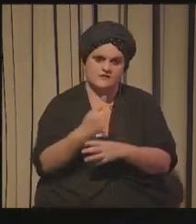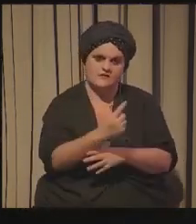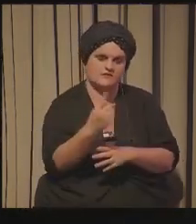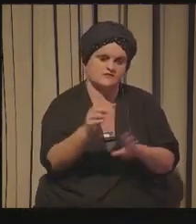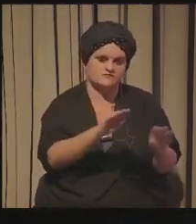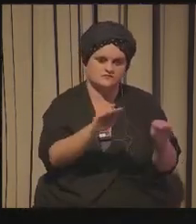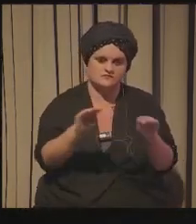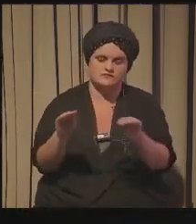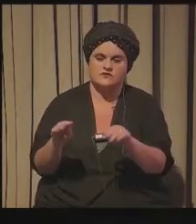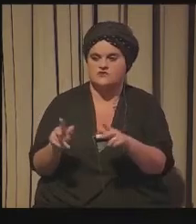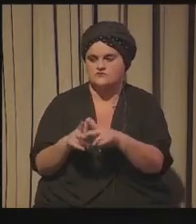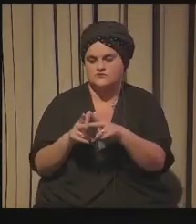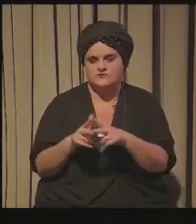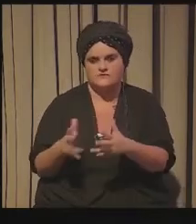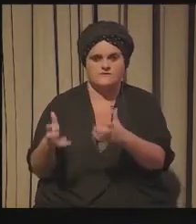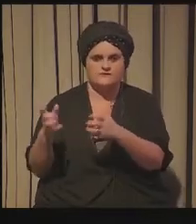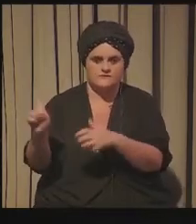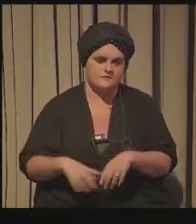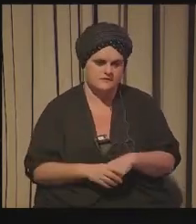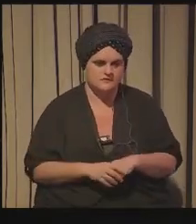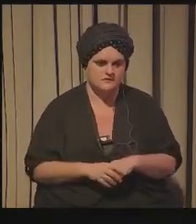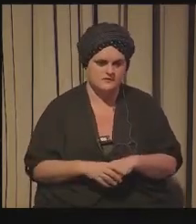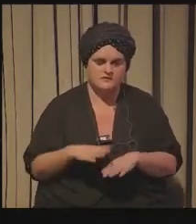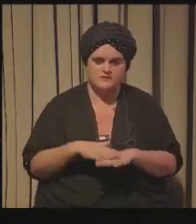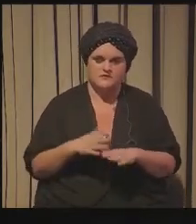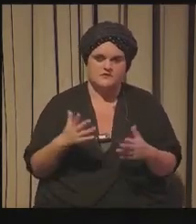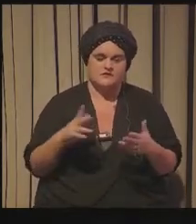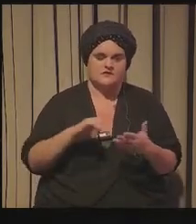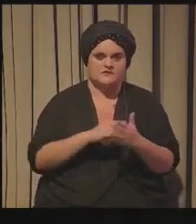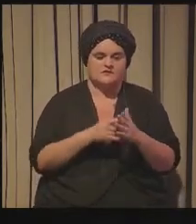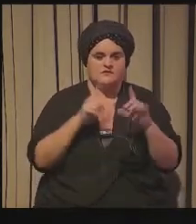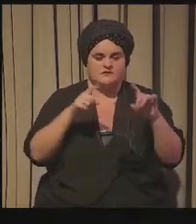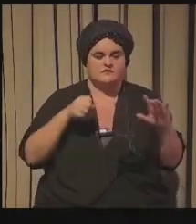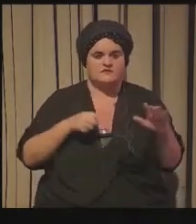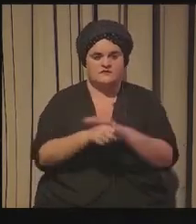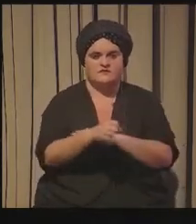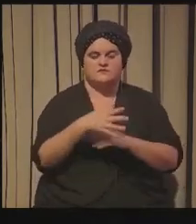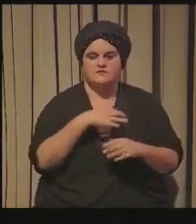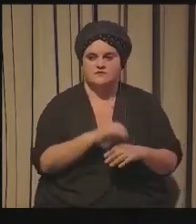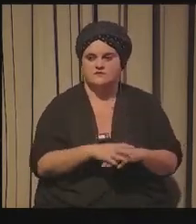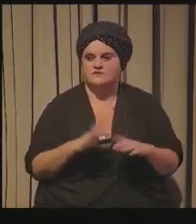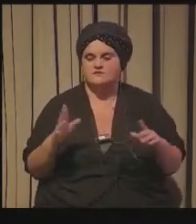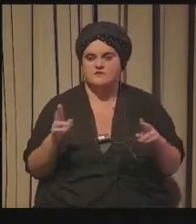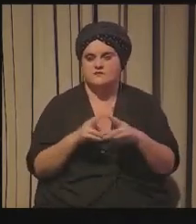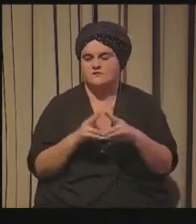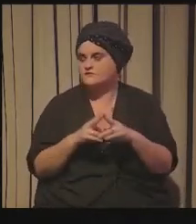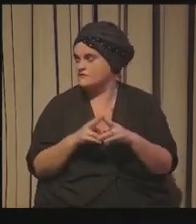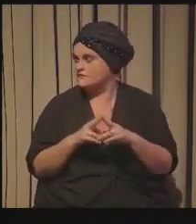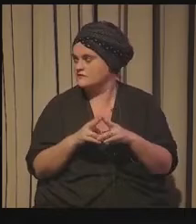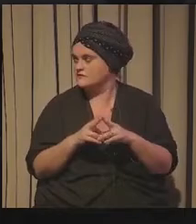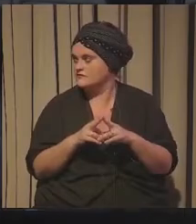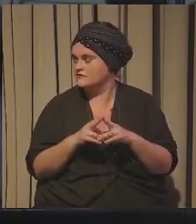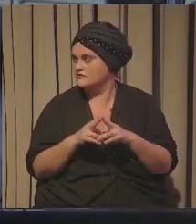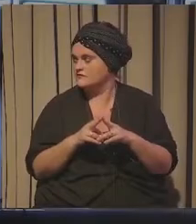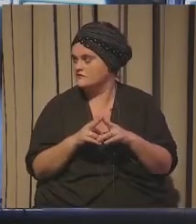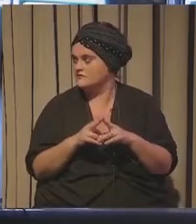y para la sociedad, para poder introducirlo en el sistema educativo. Así que voy a hacer una pregunta un poco más